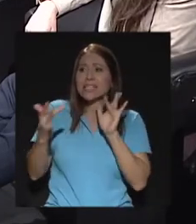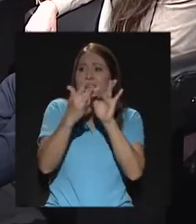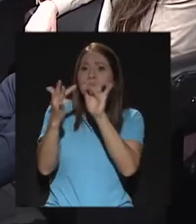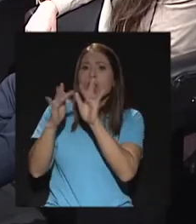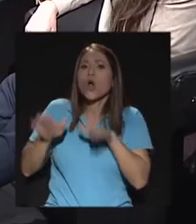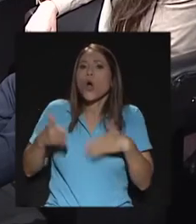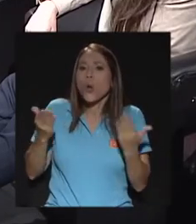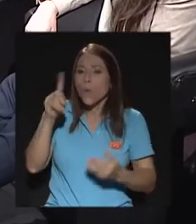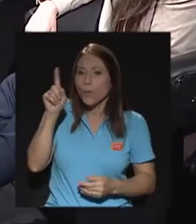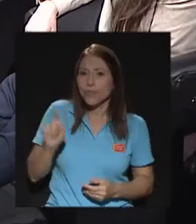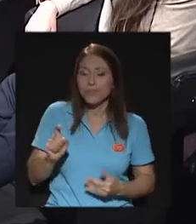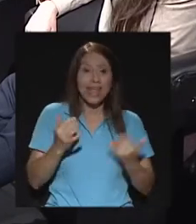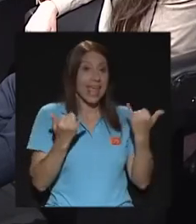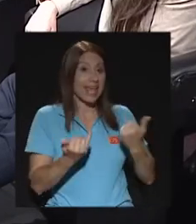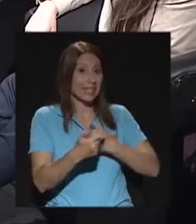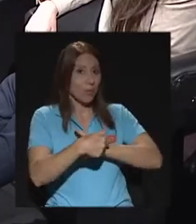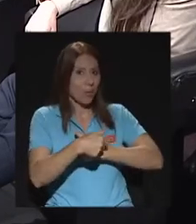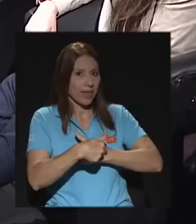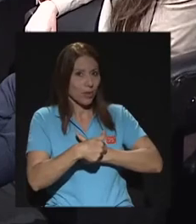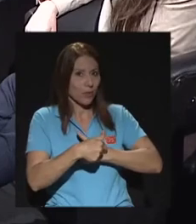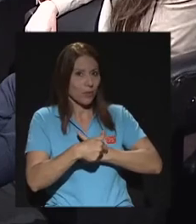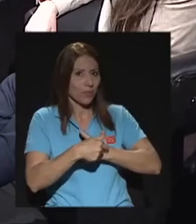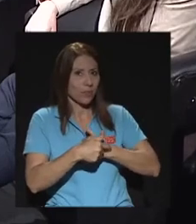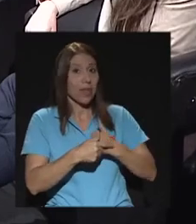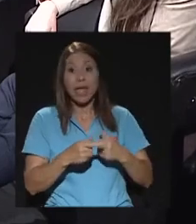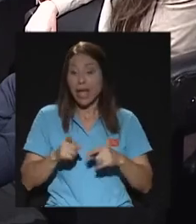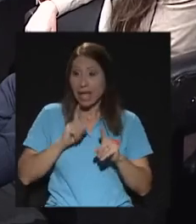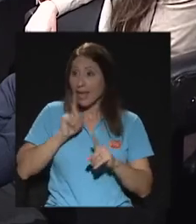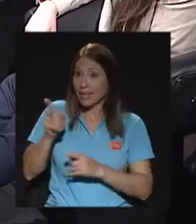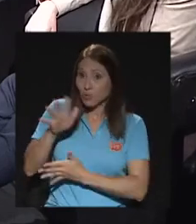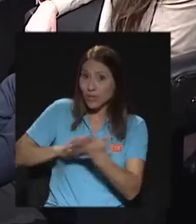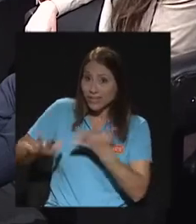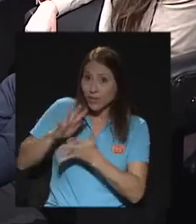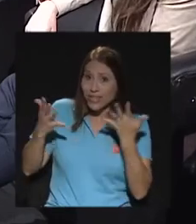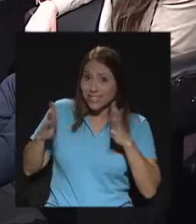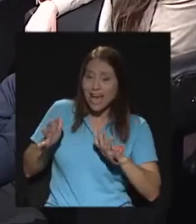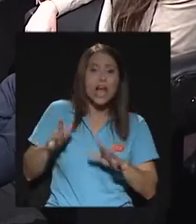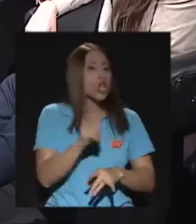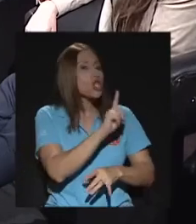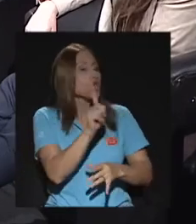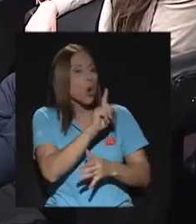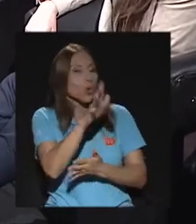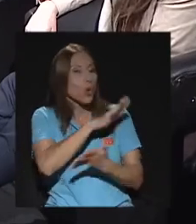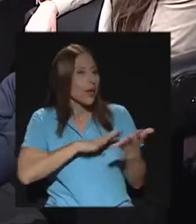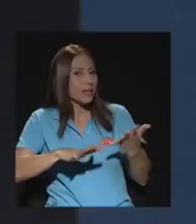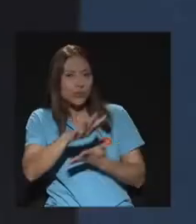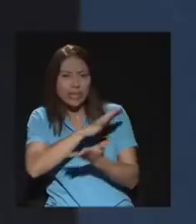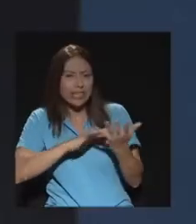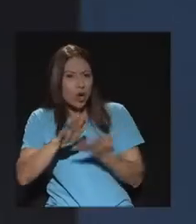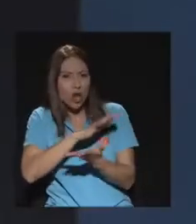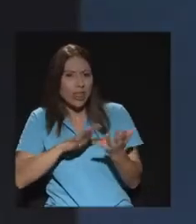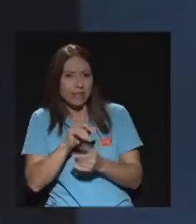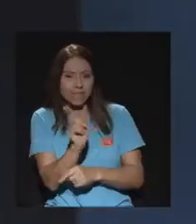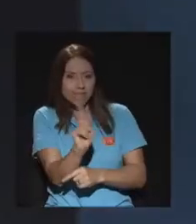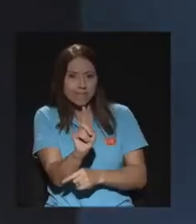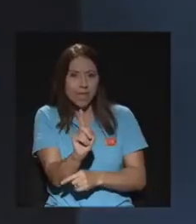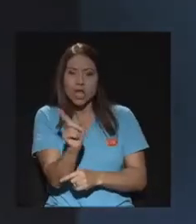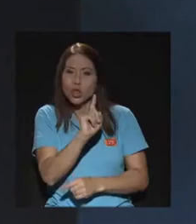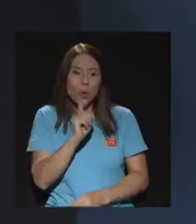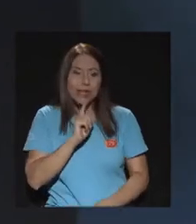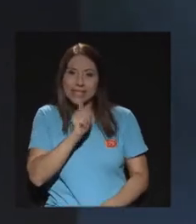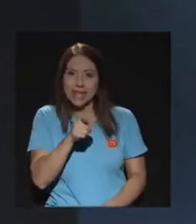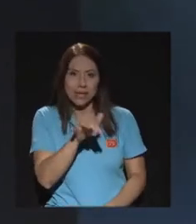el espectro, en una primera instancia... Es un desorden, ¿verdad? Ya doña Giselle no, se lo no es ha dicho. Un desorden, no es un desorden. O sea, no es